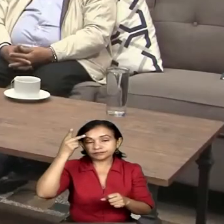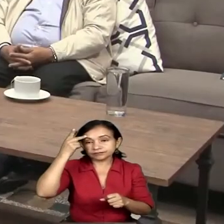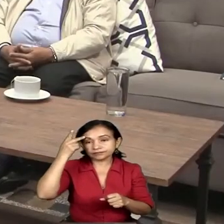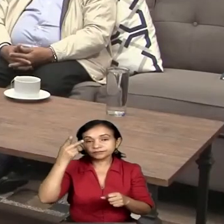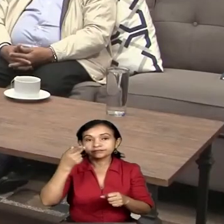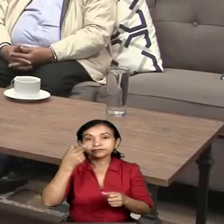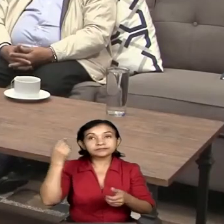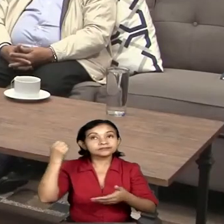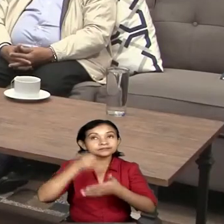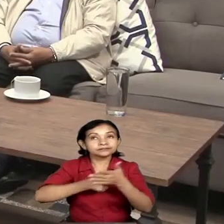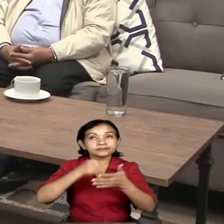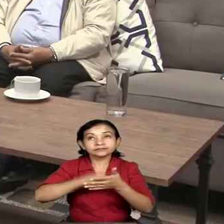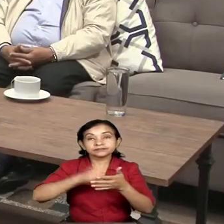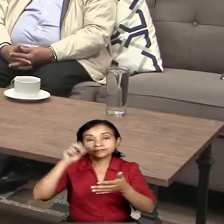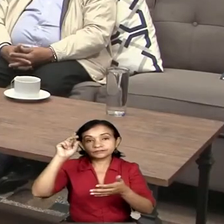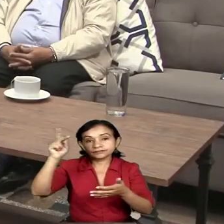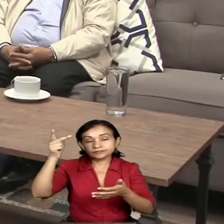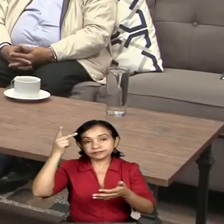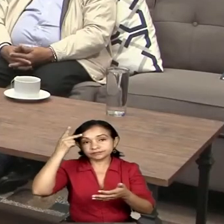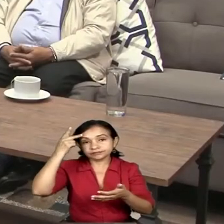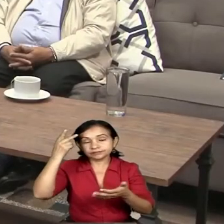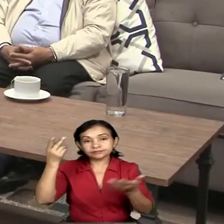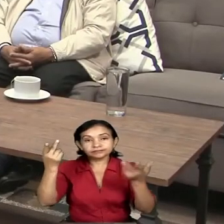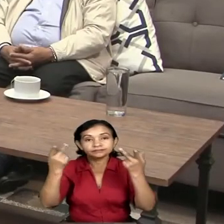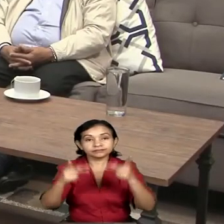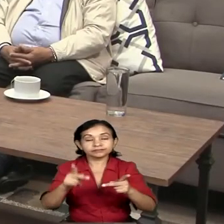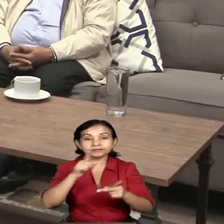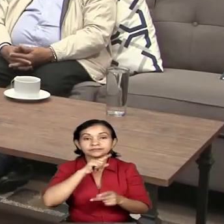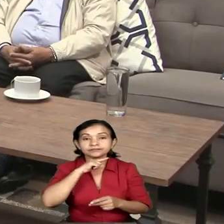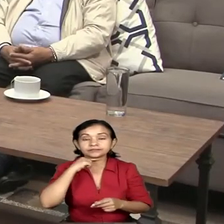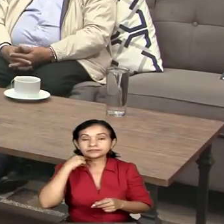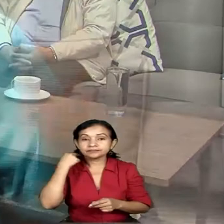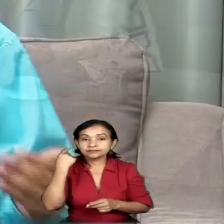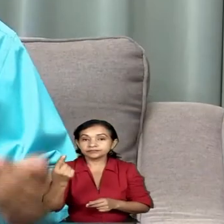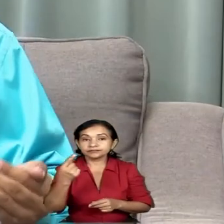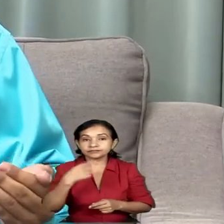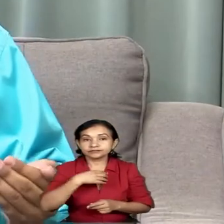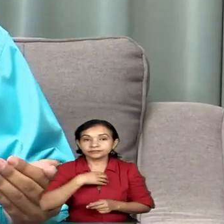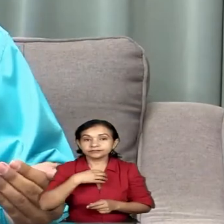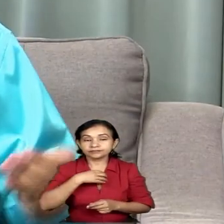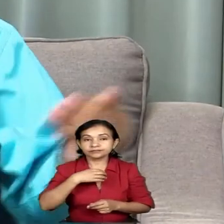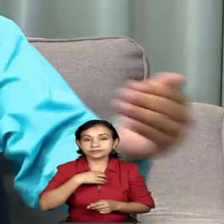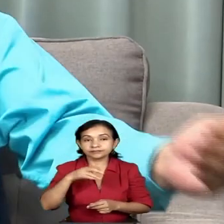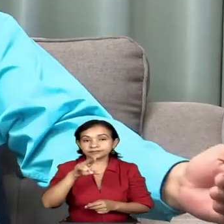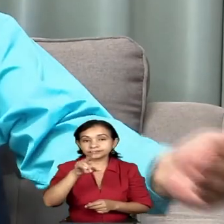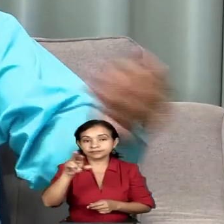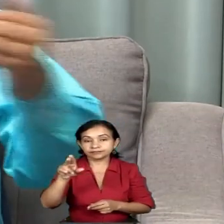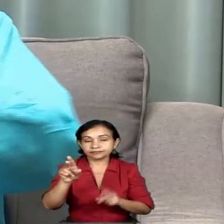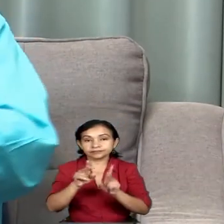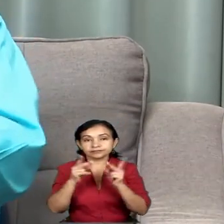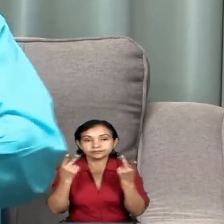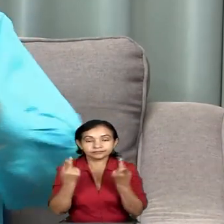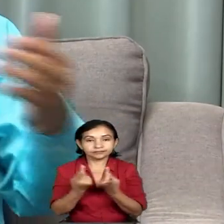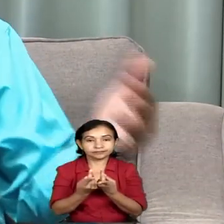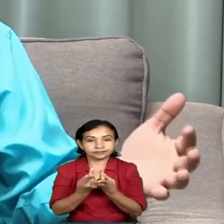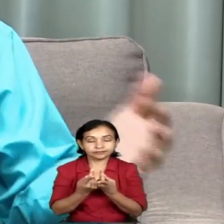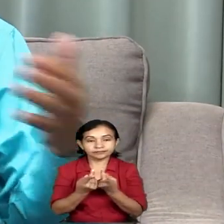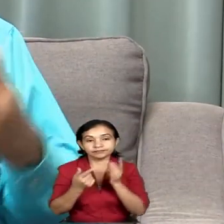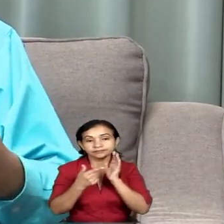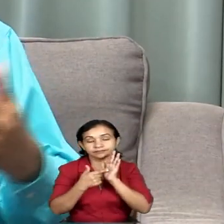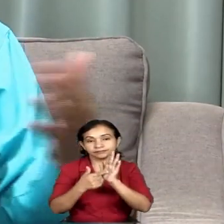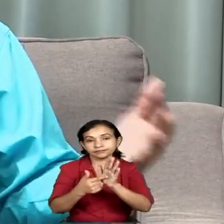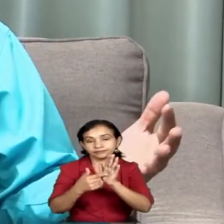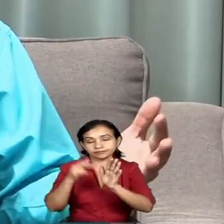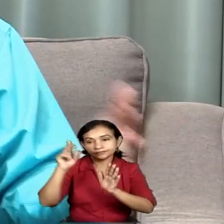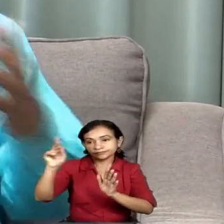ejerza política se desconecte tanto de la realidad de su mismo pueblo? Porque uno entiende, pues, que, y por ejemplo, pues,